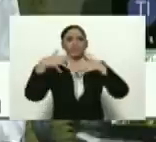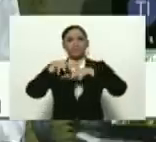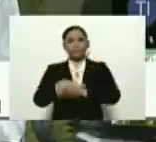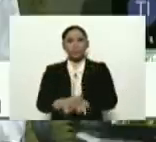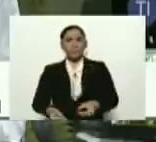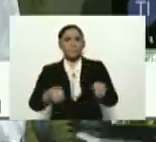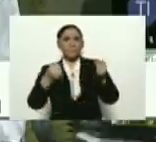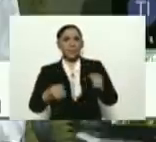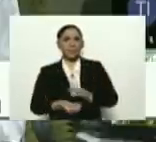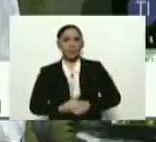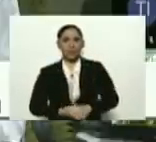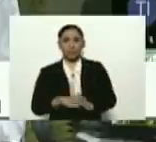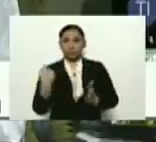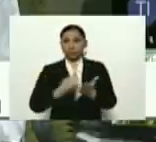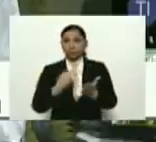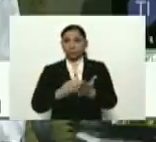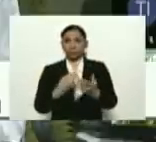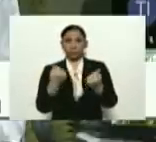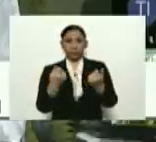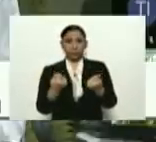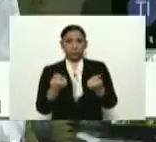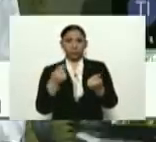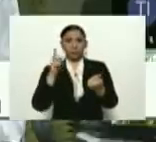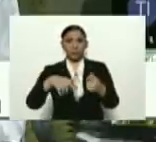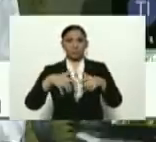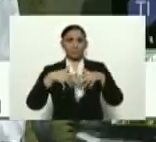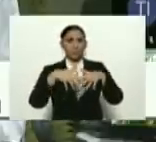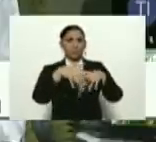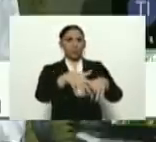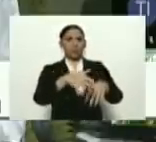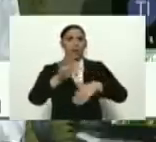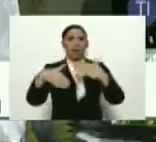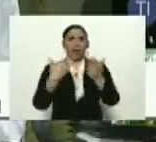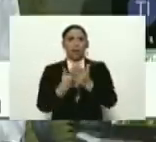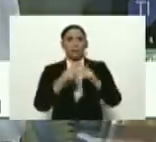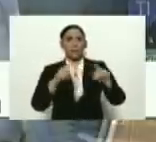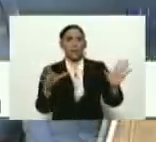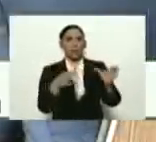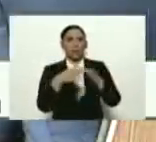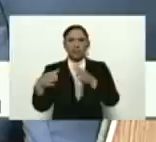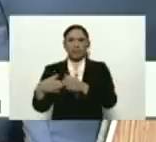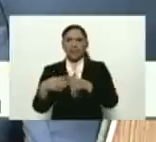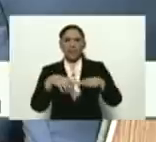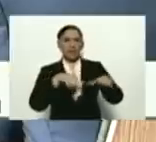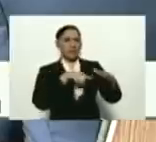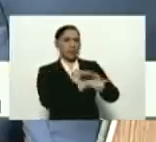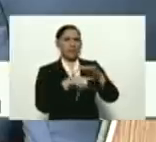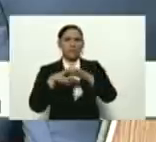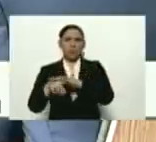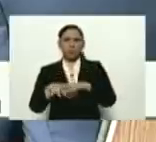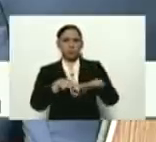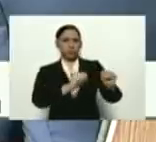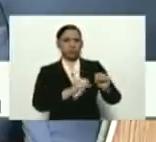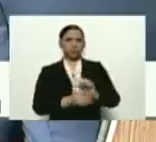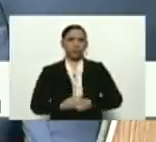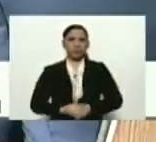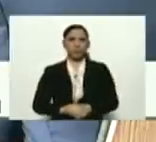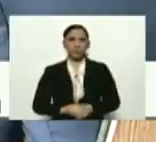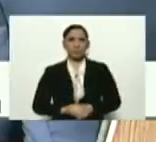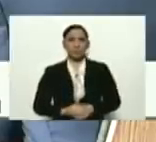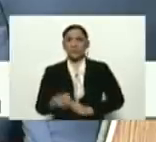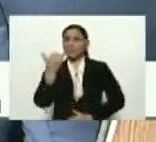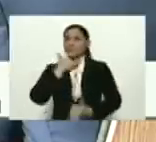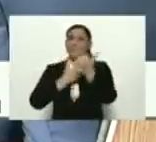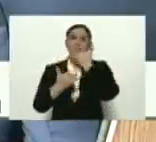mercados, sus finanzas, sus tropas y hasta para organizar invasiones extrarregionales fallaron